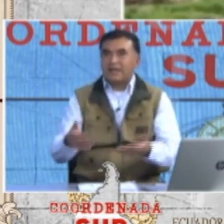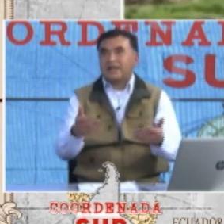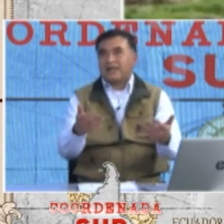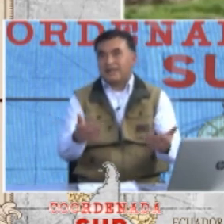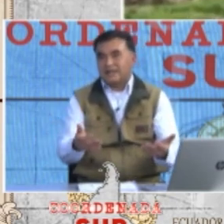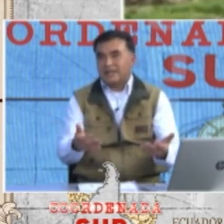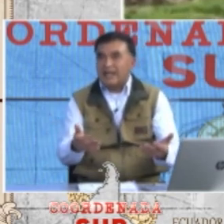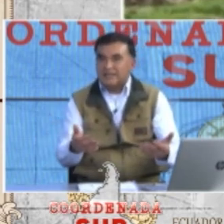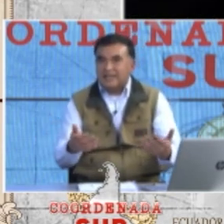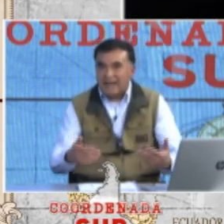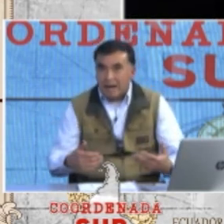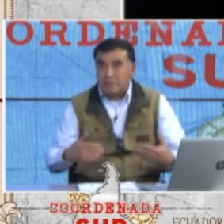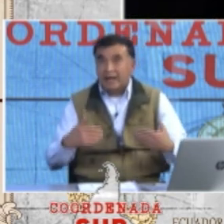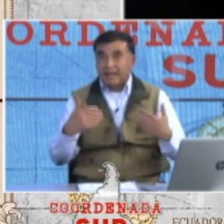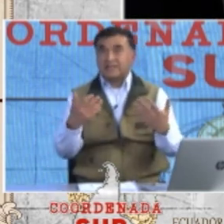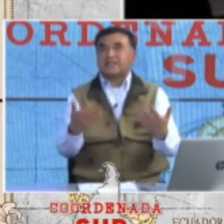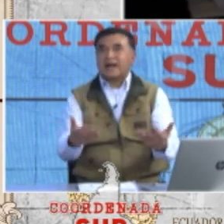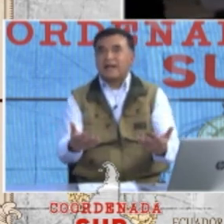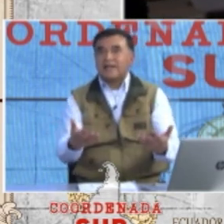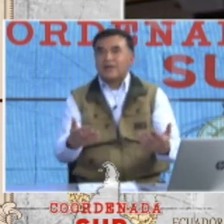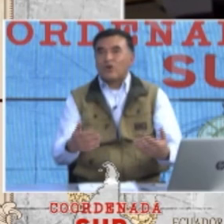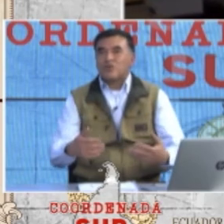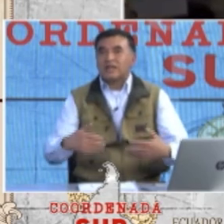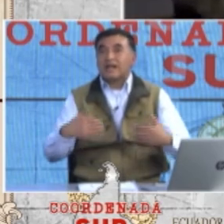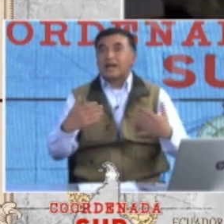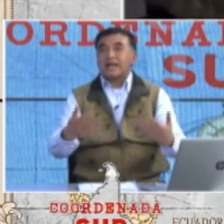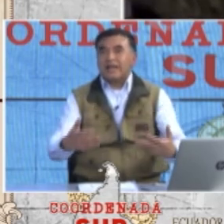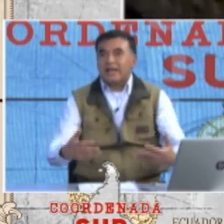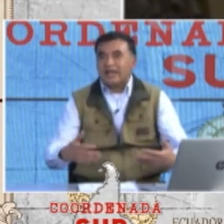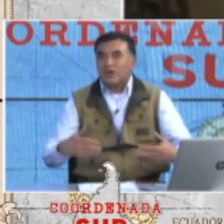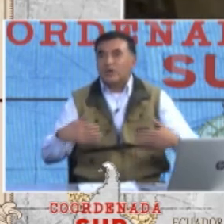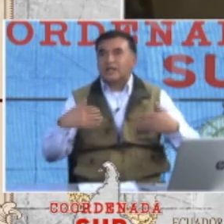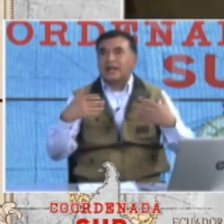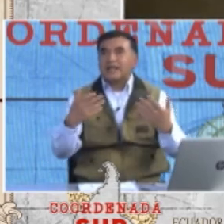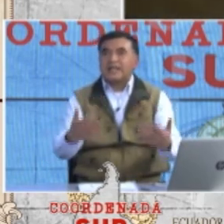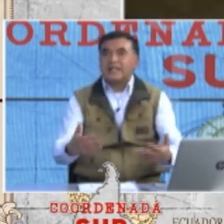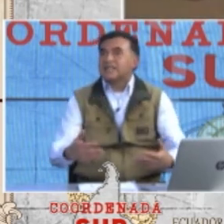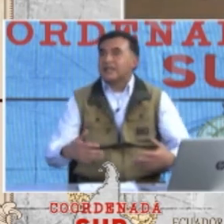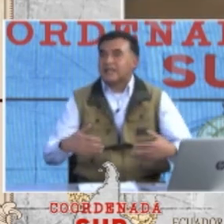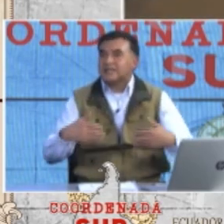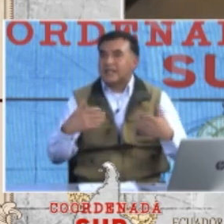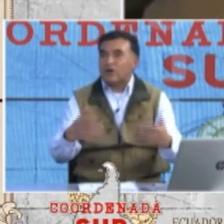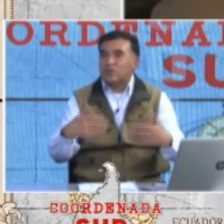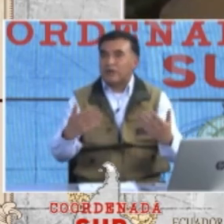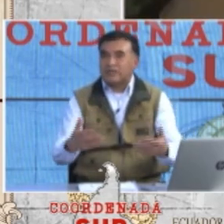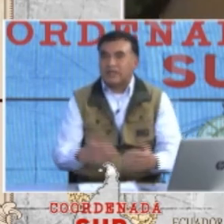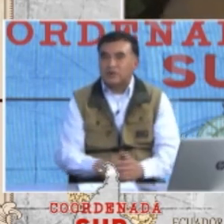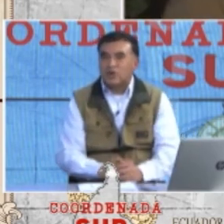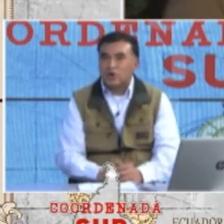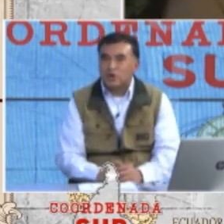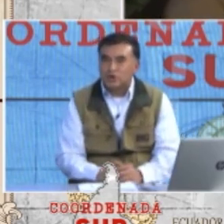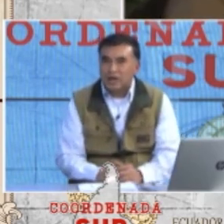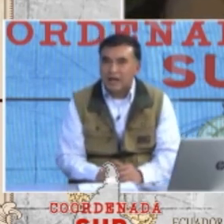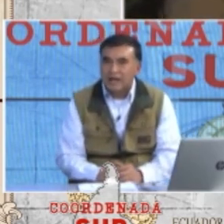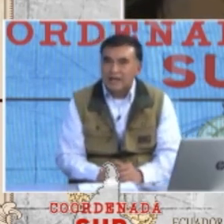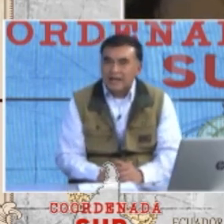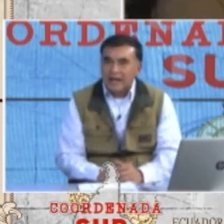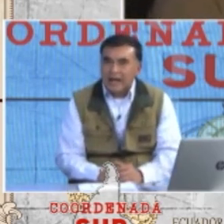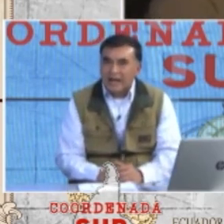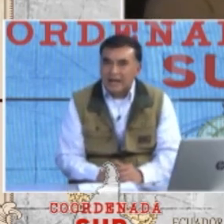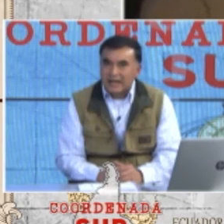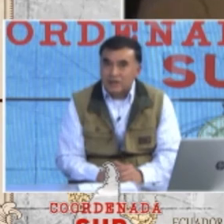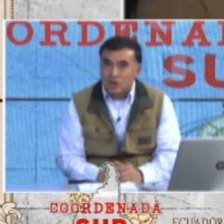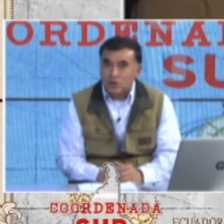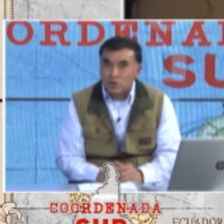que Zelensky aparezca como el gran héroe, el gran líder que está combatiendo contra